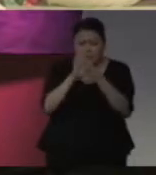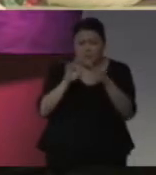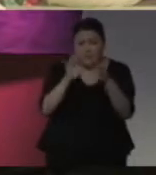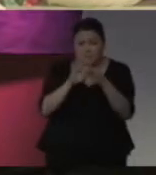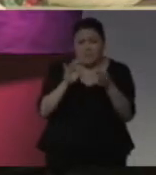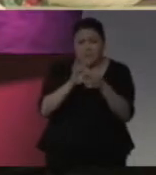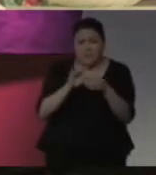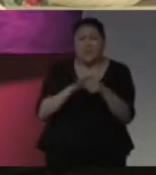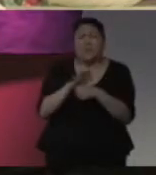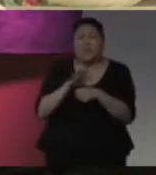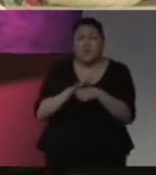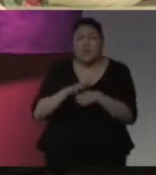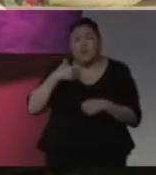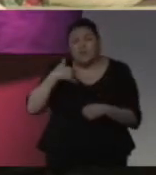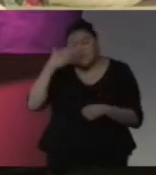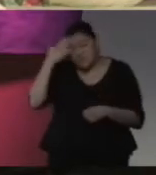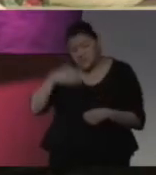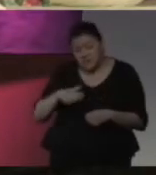terminar ya.